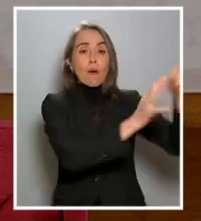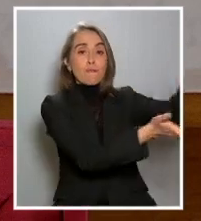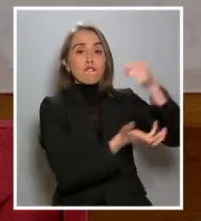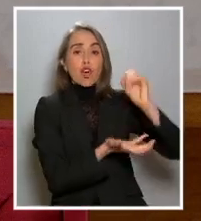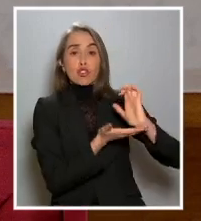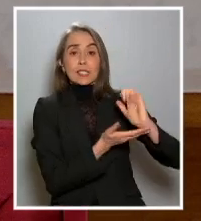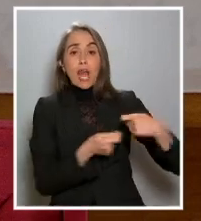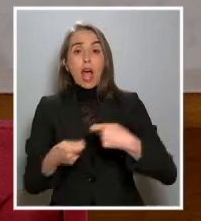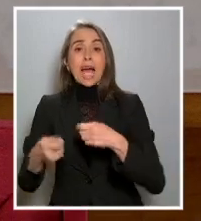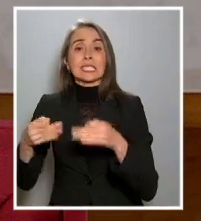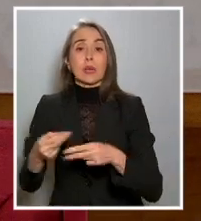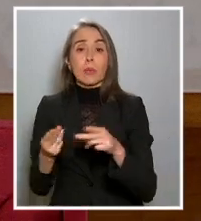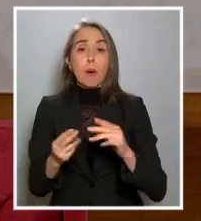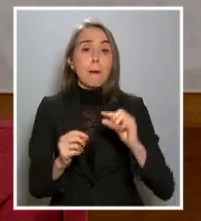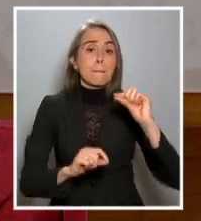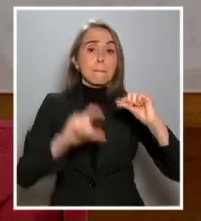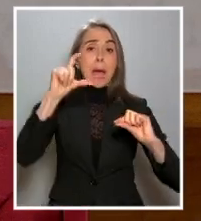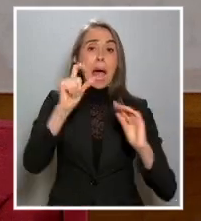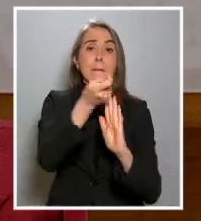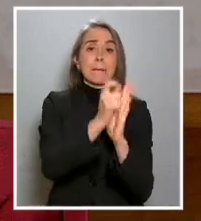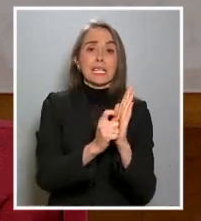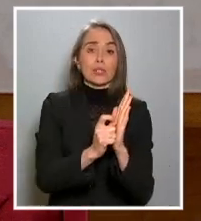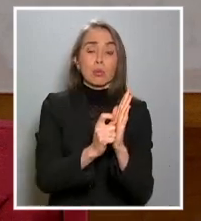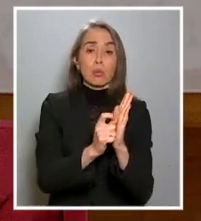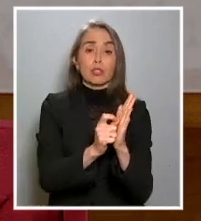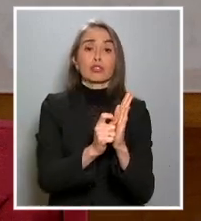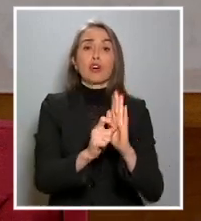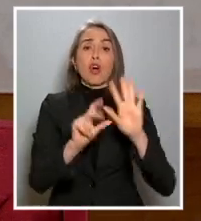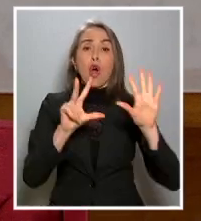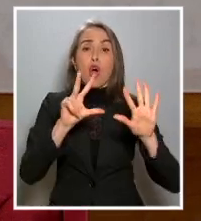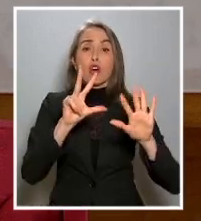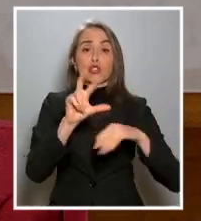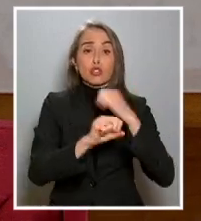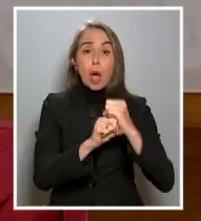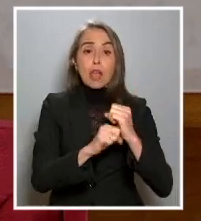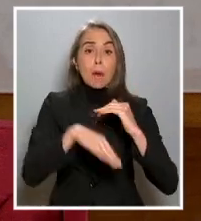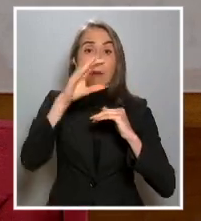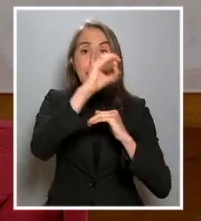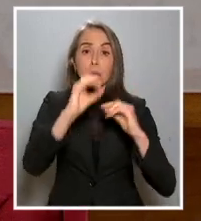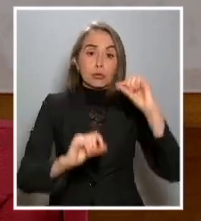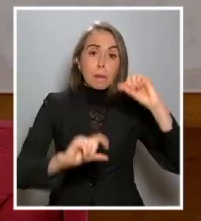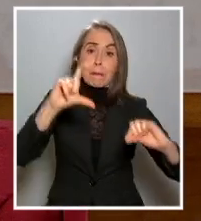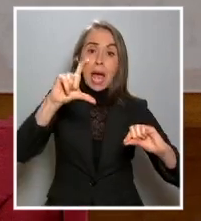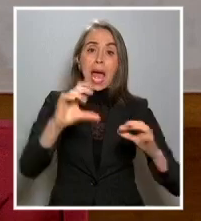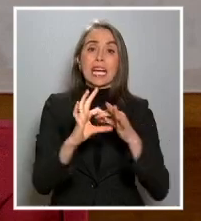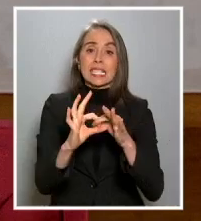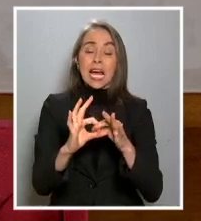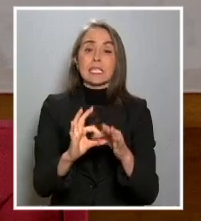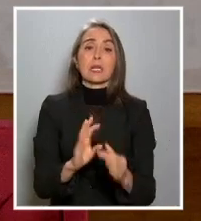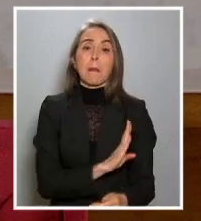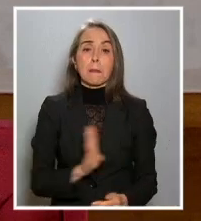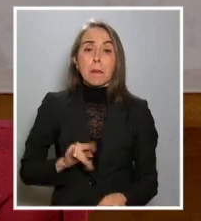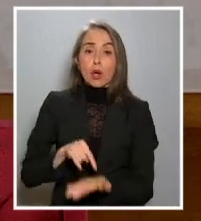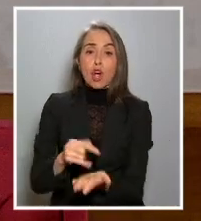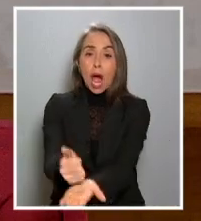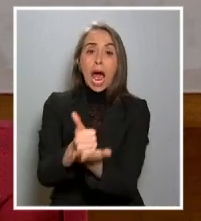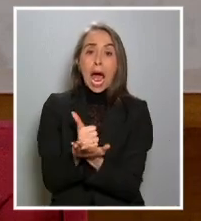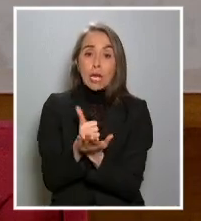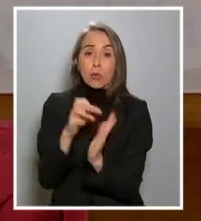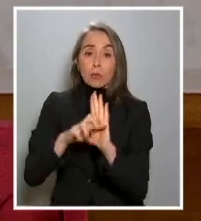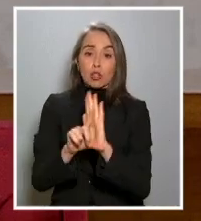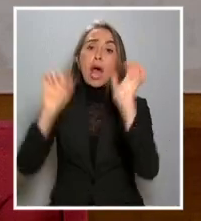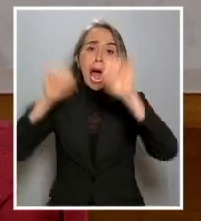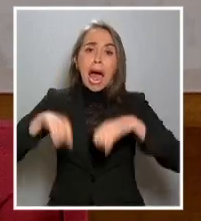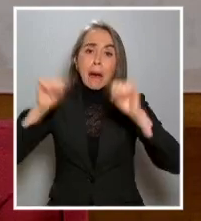pública han tenido los mayores aumentos presupuestarios porcentuales en 8 años. Y gracias a la colaboración de este Congreso hemos aprobado